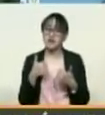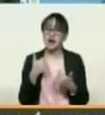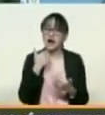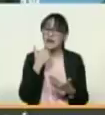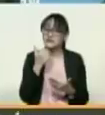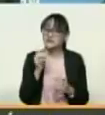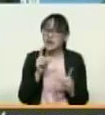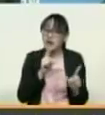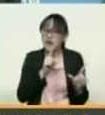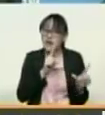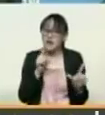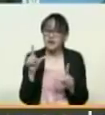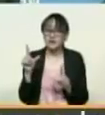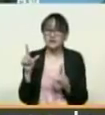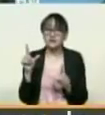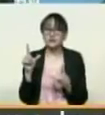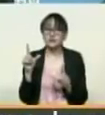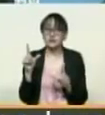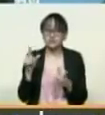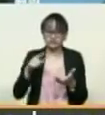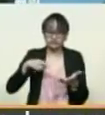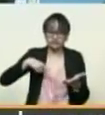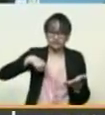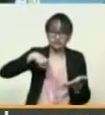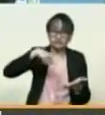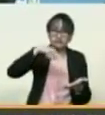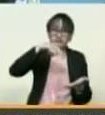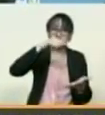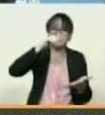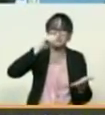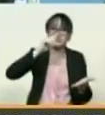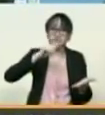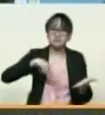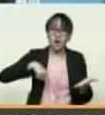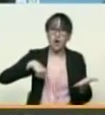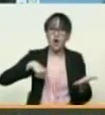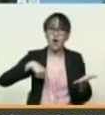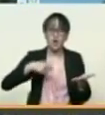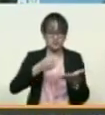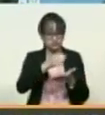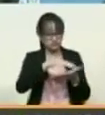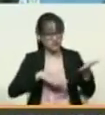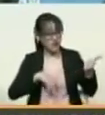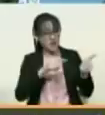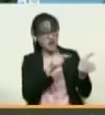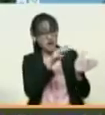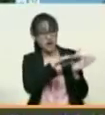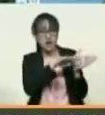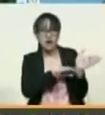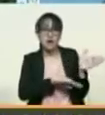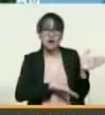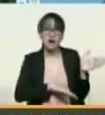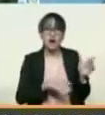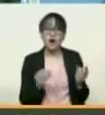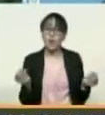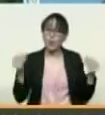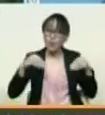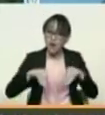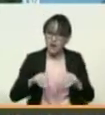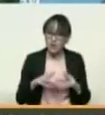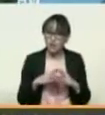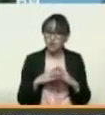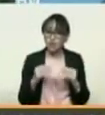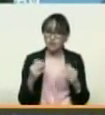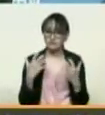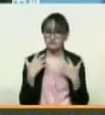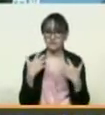acordado, cuando ya las plumas, los bolígrafos, el texto acordado del acuerdo y las cámaras estaban dispuestas, muchas